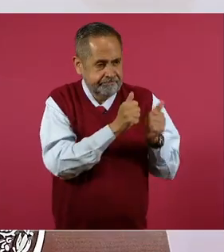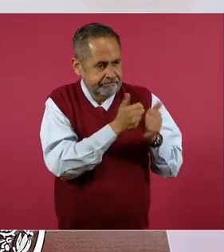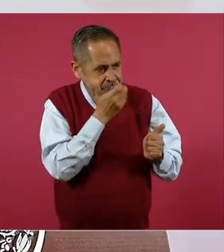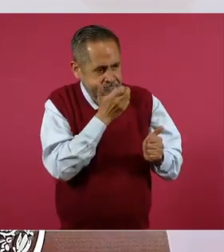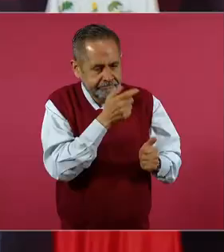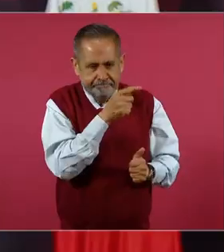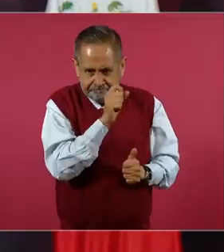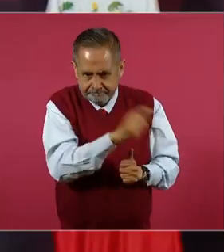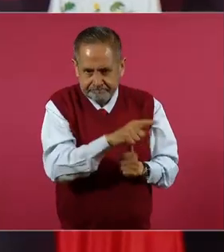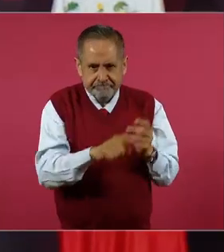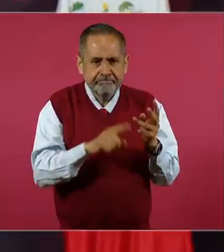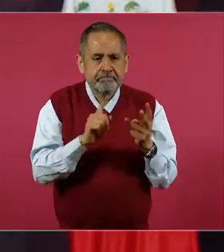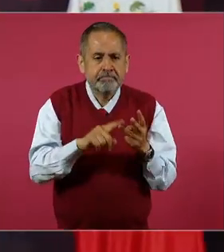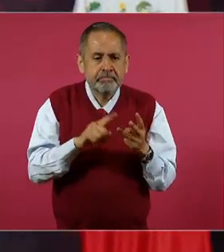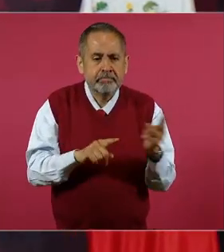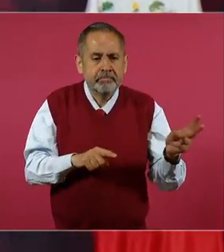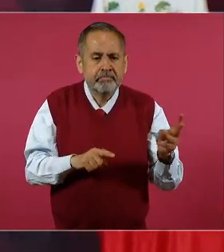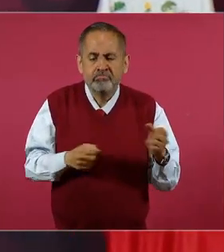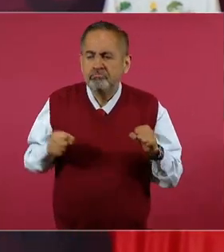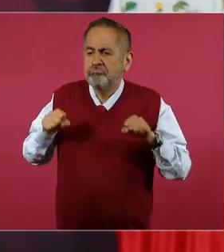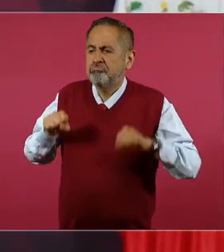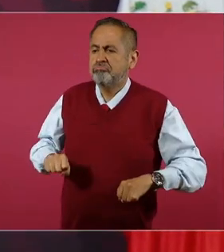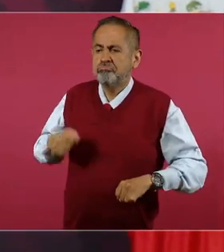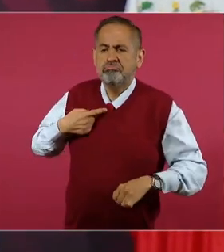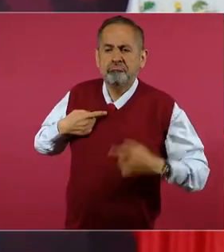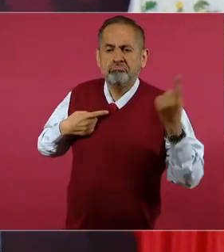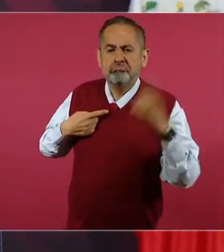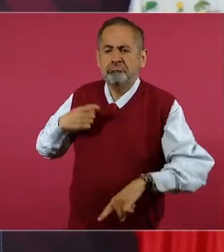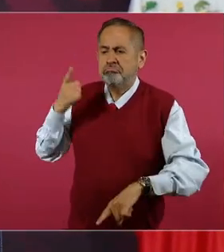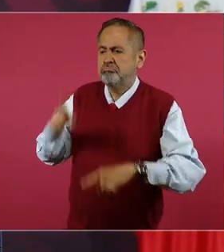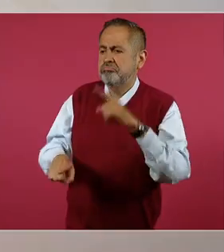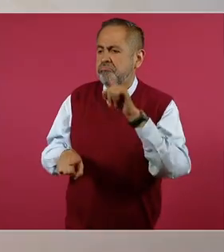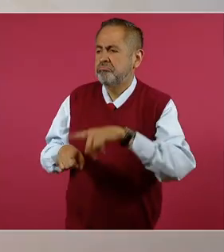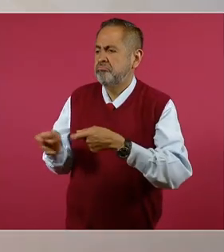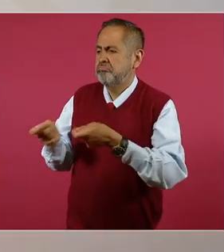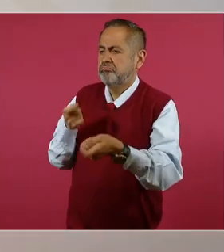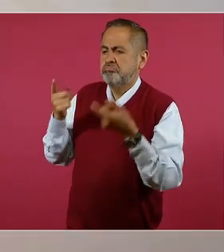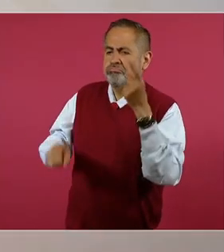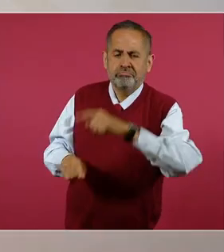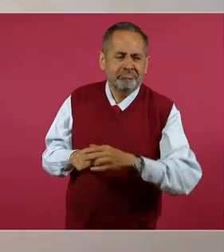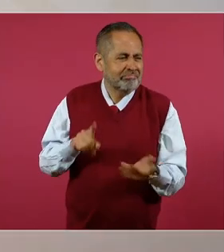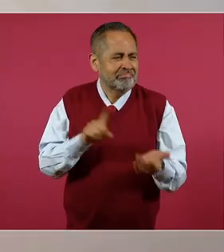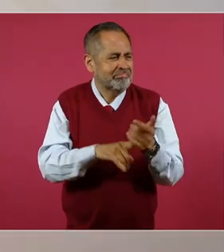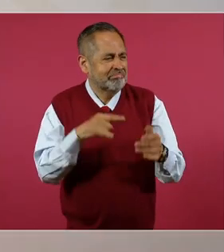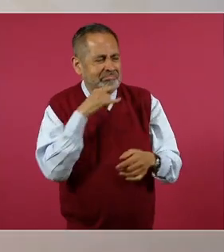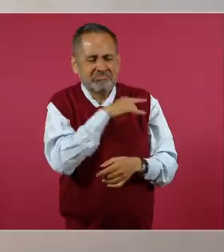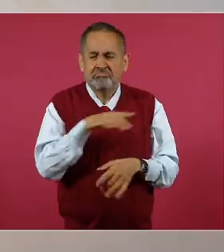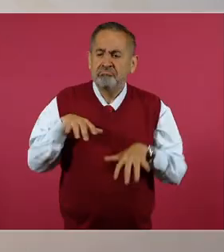es el autoritarismo. Son fachos.